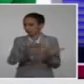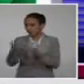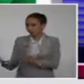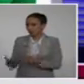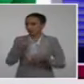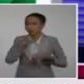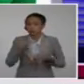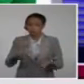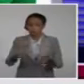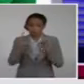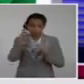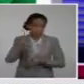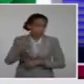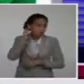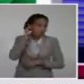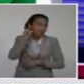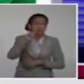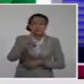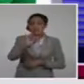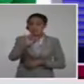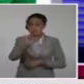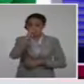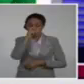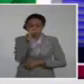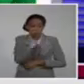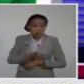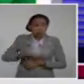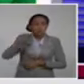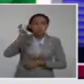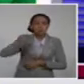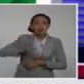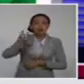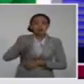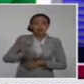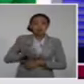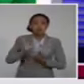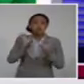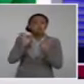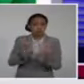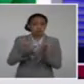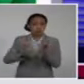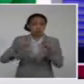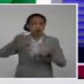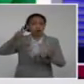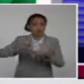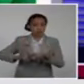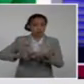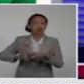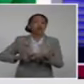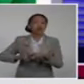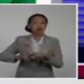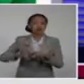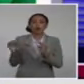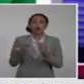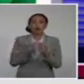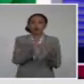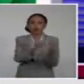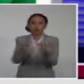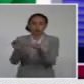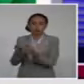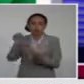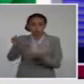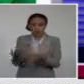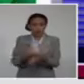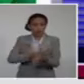años de edad del municipio Marianao, aquí en la provincia de La Habana, contacto de un caso ya diagnosticado